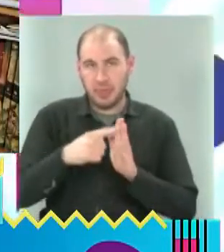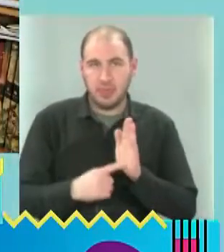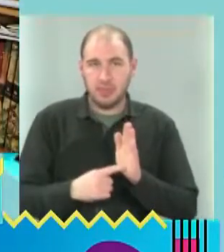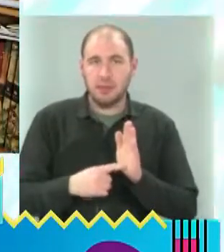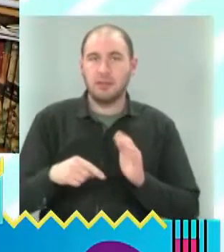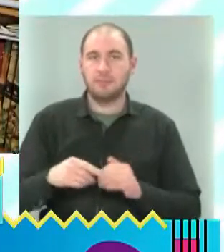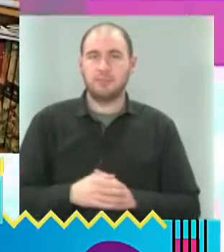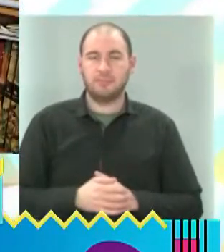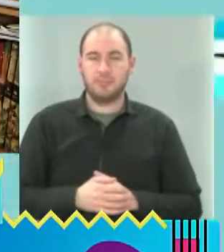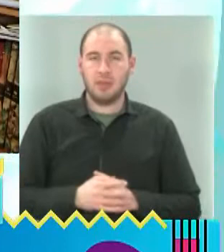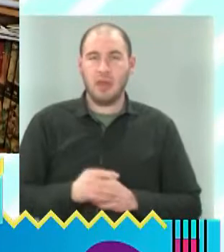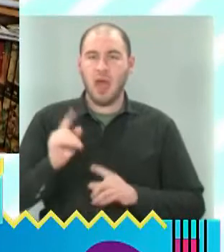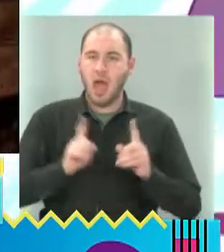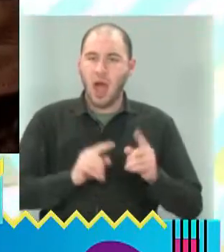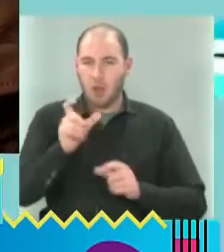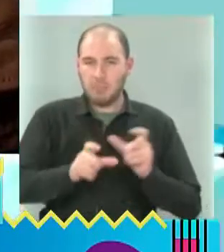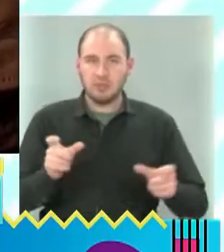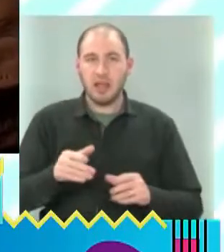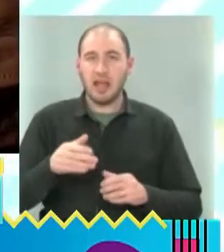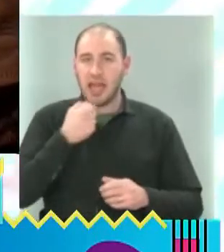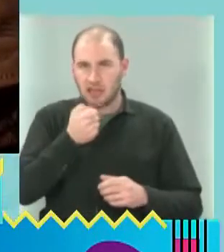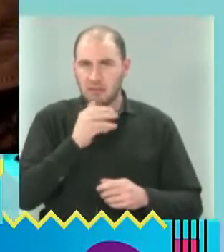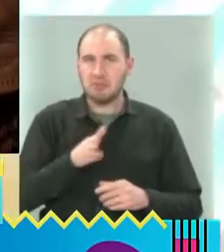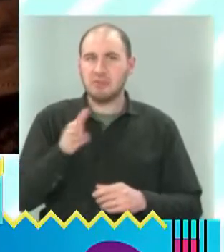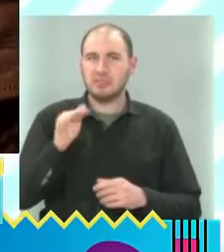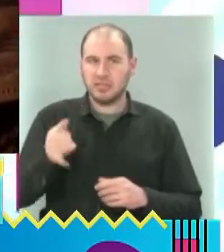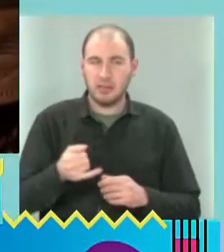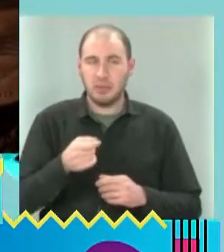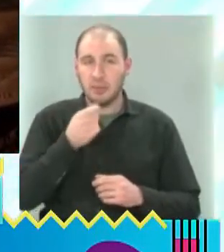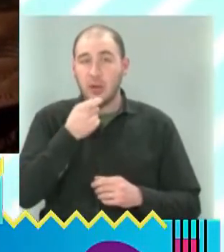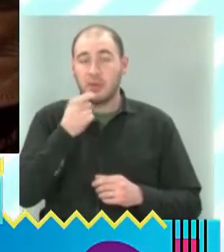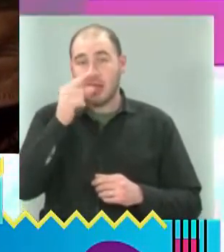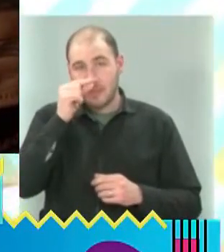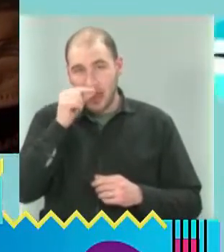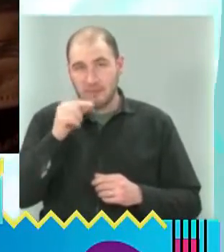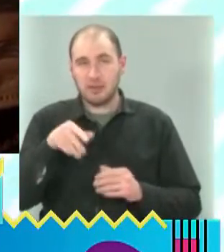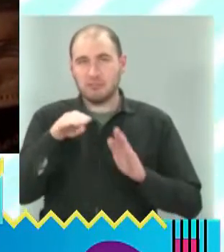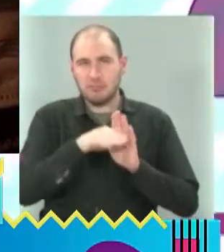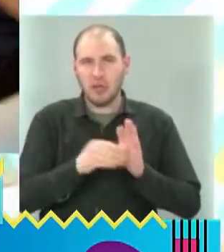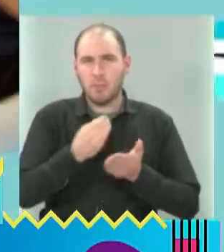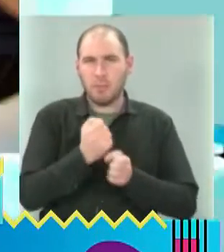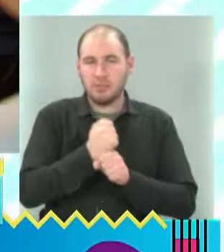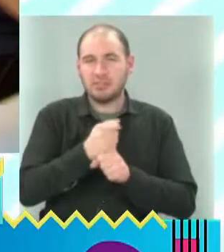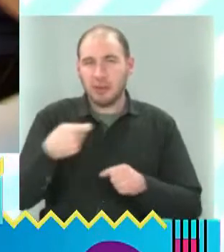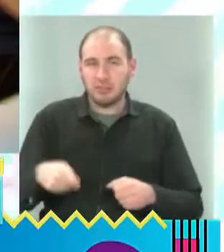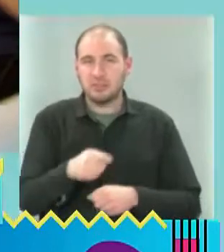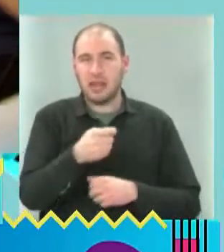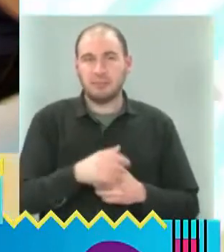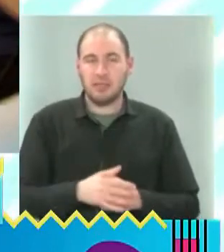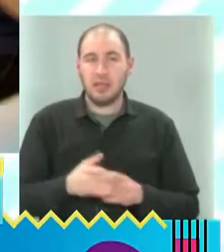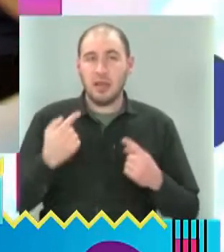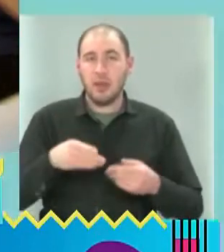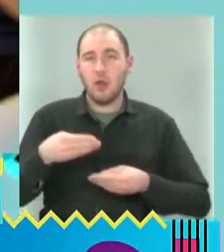hemos tenido algunos chicos que han participado en entrevistas para OPS y IPF, para puestos específicos como tareas administrativas, pero